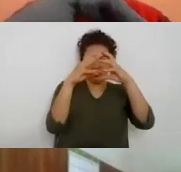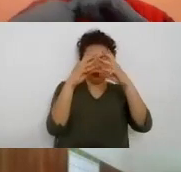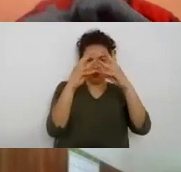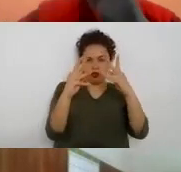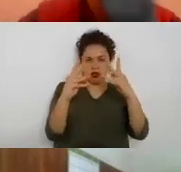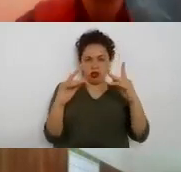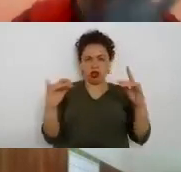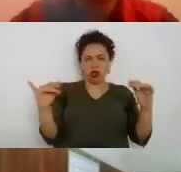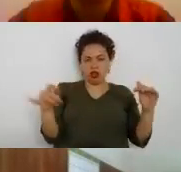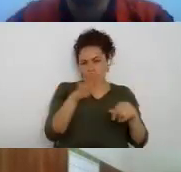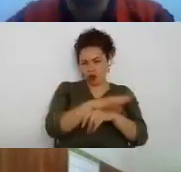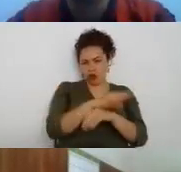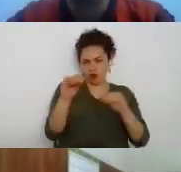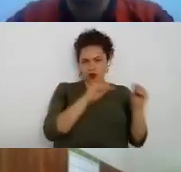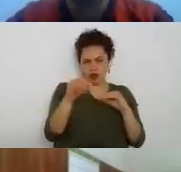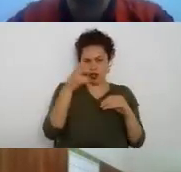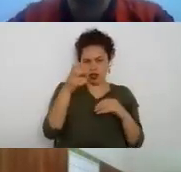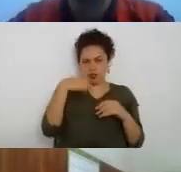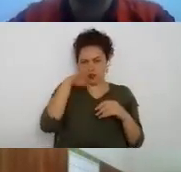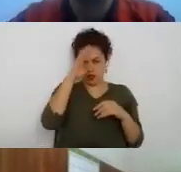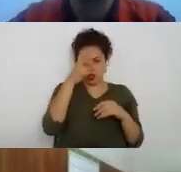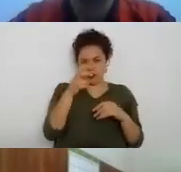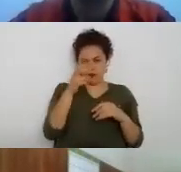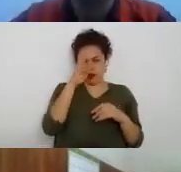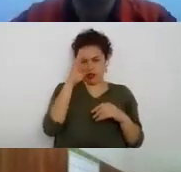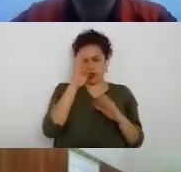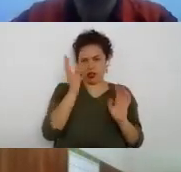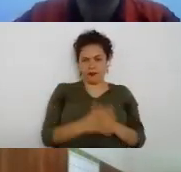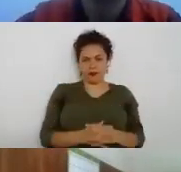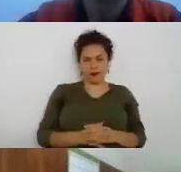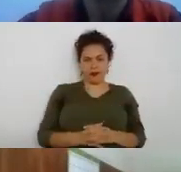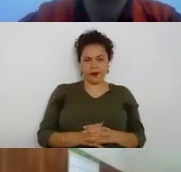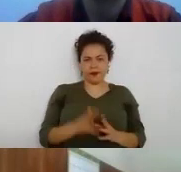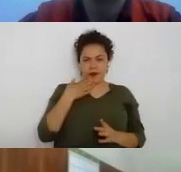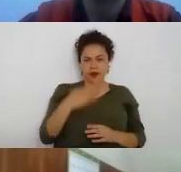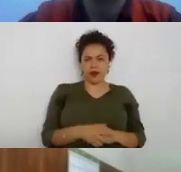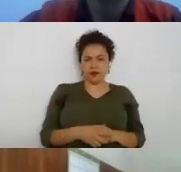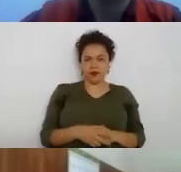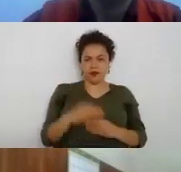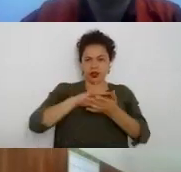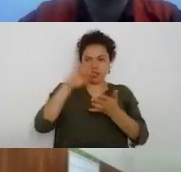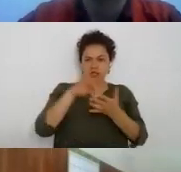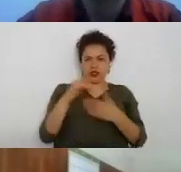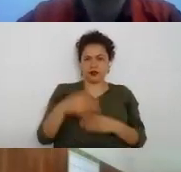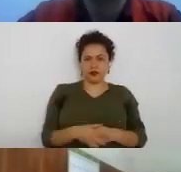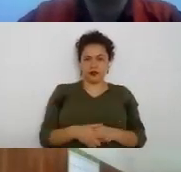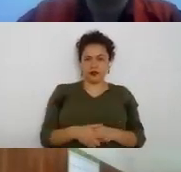¿Ok? Entonces, sería nada más considerar esa parte. ok. ¿Bien? Sale, muchas gracias.